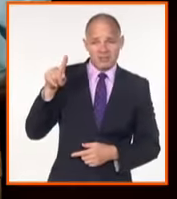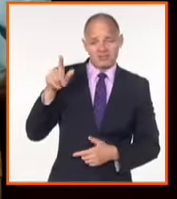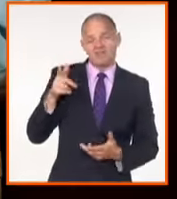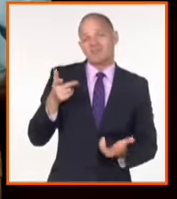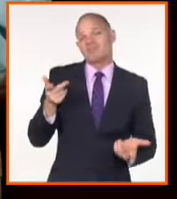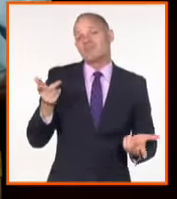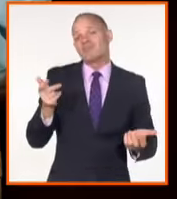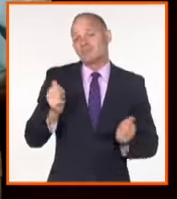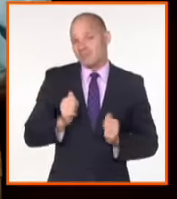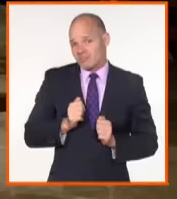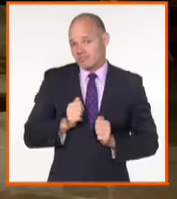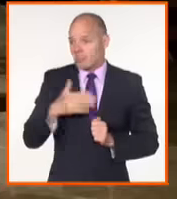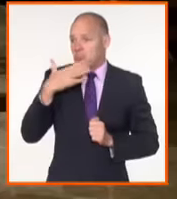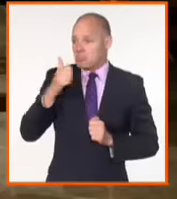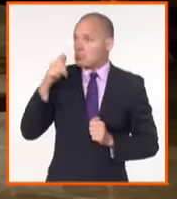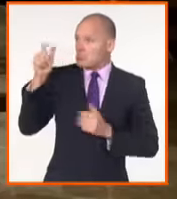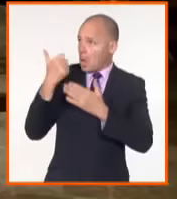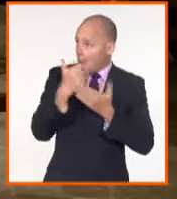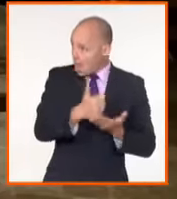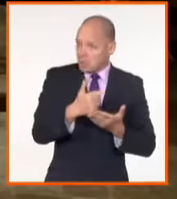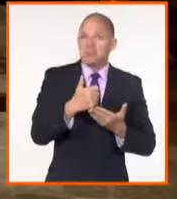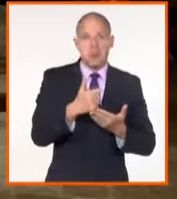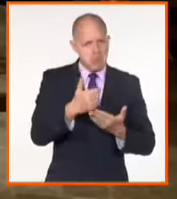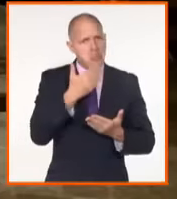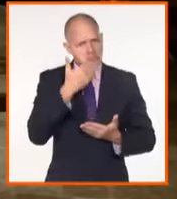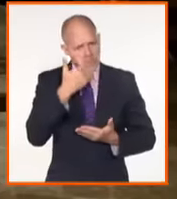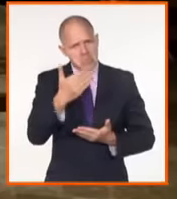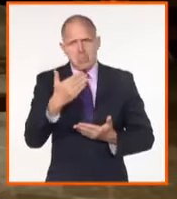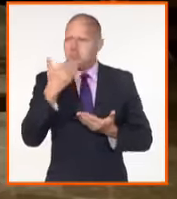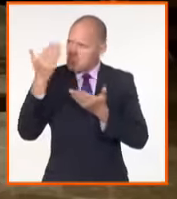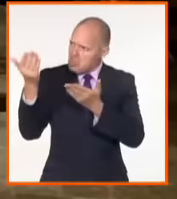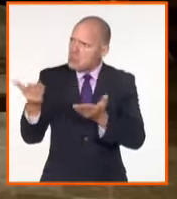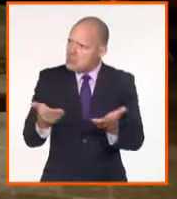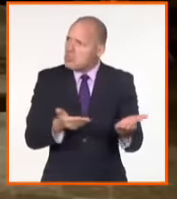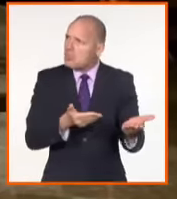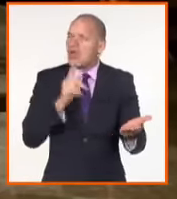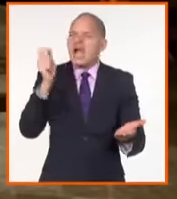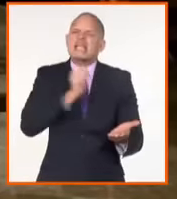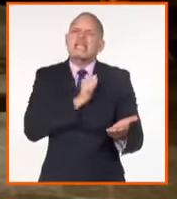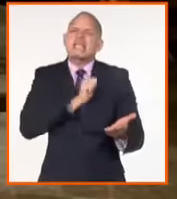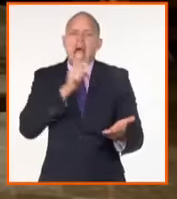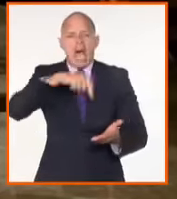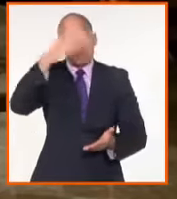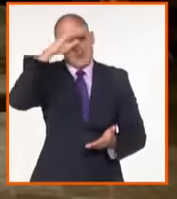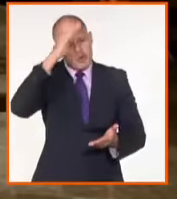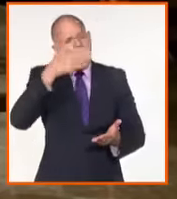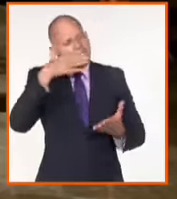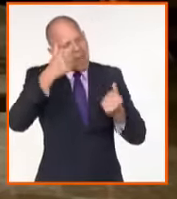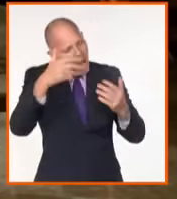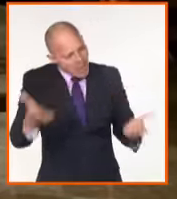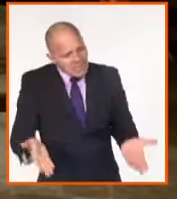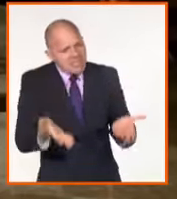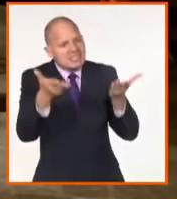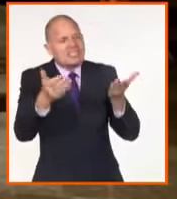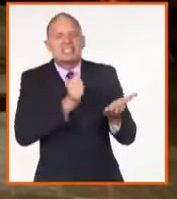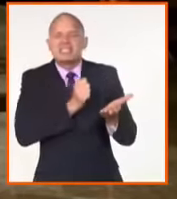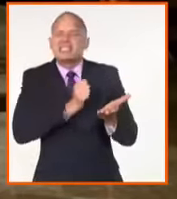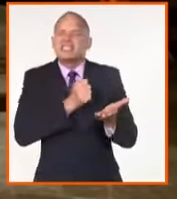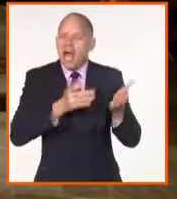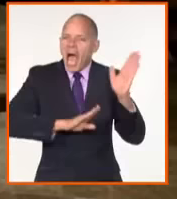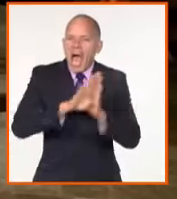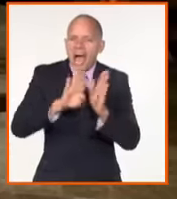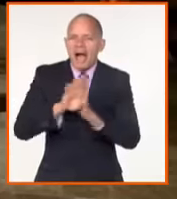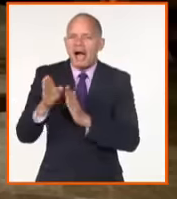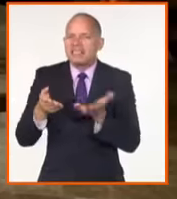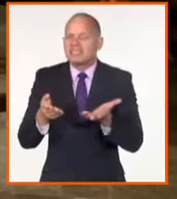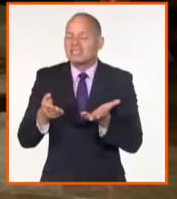beneficiosos. Y hay muchos que tienen un compromiso tremendo porque mejore la vida de sus familias, porque mejore la vida del país. A otros,